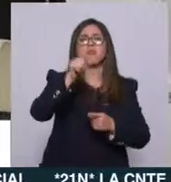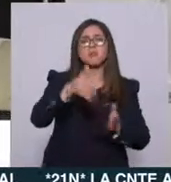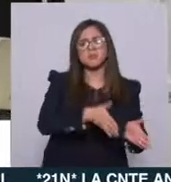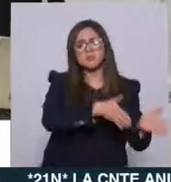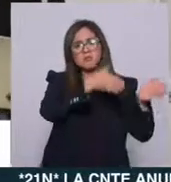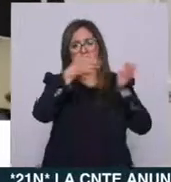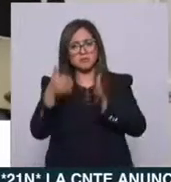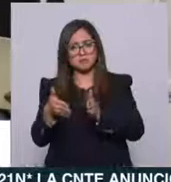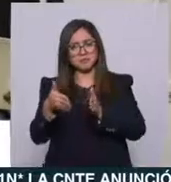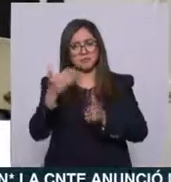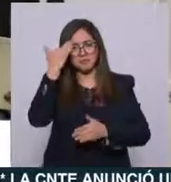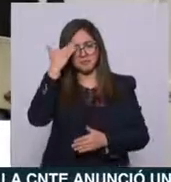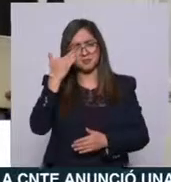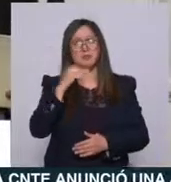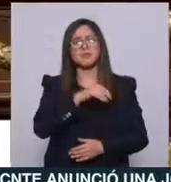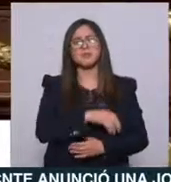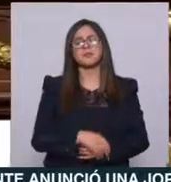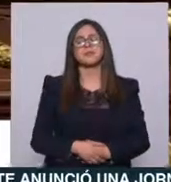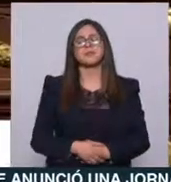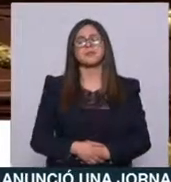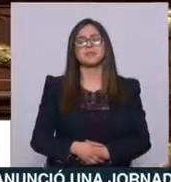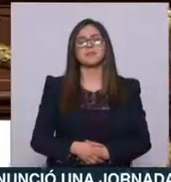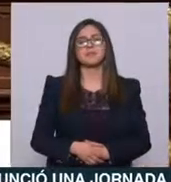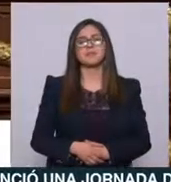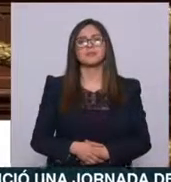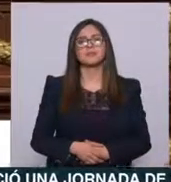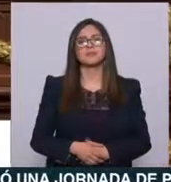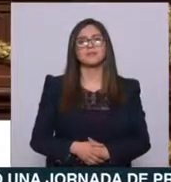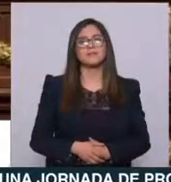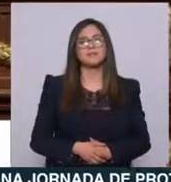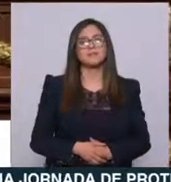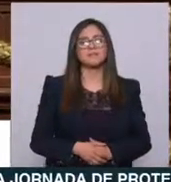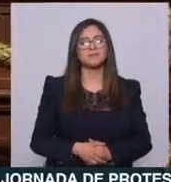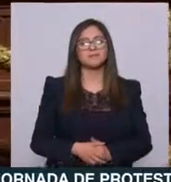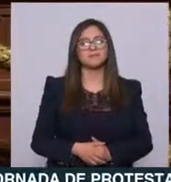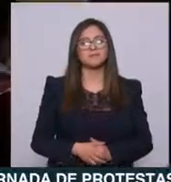diferente. Con imágenes de Manuel Hernández, Alberto Álvarez Santana, 21 Noticias.